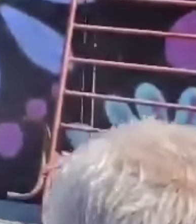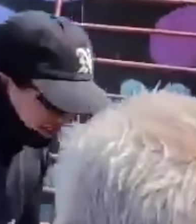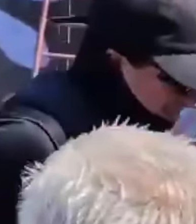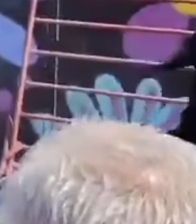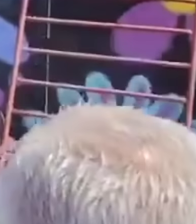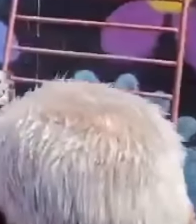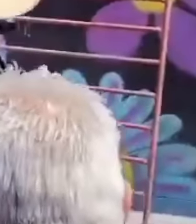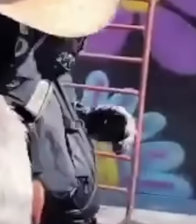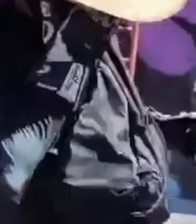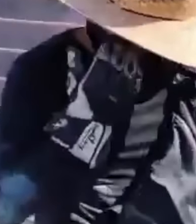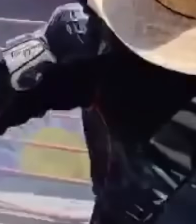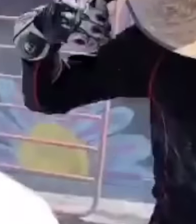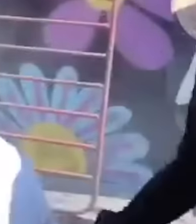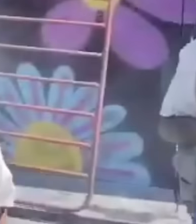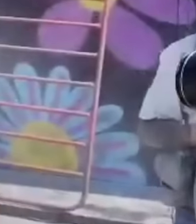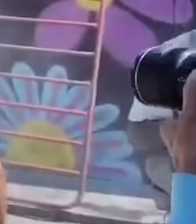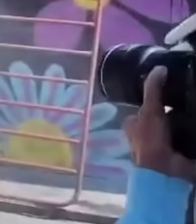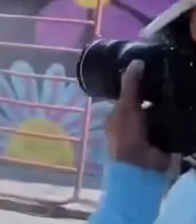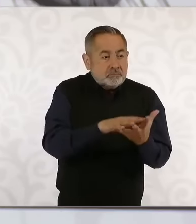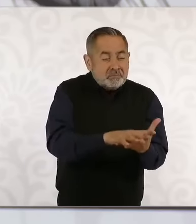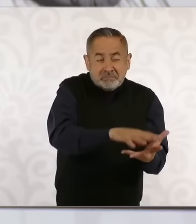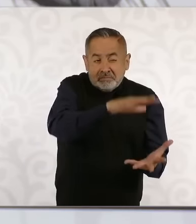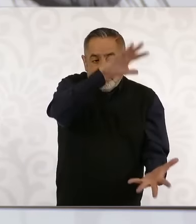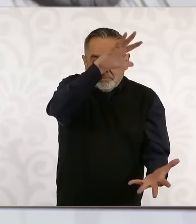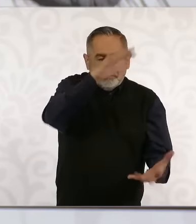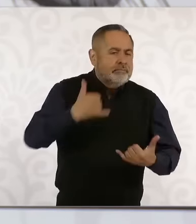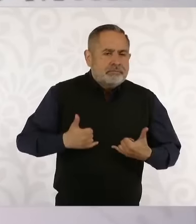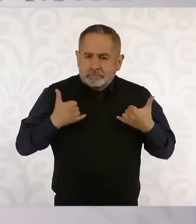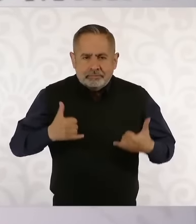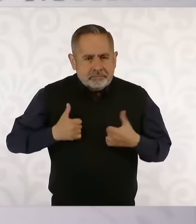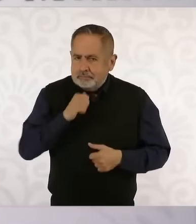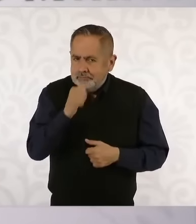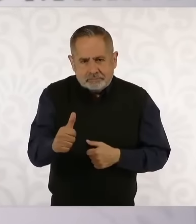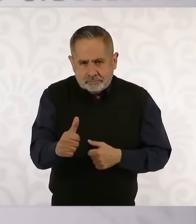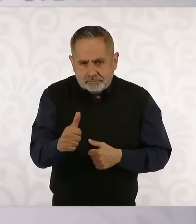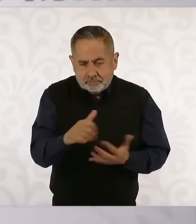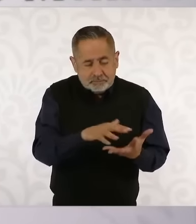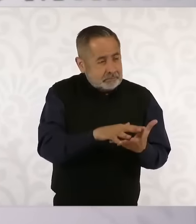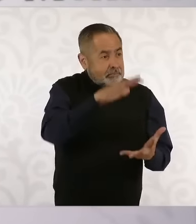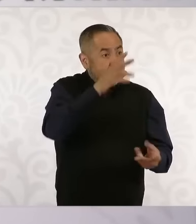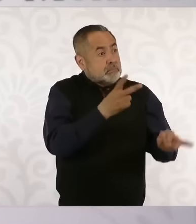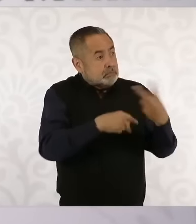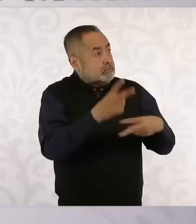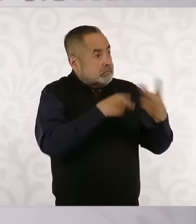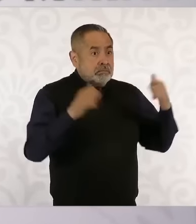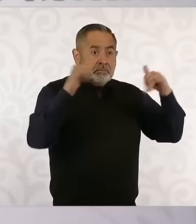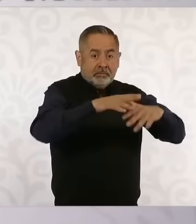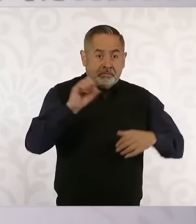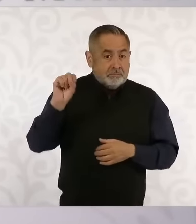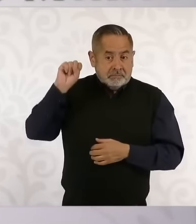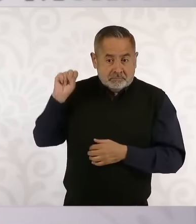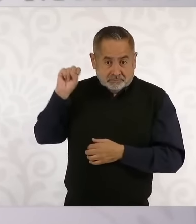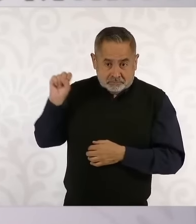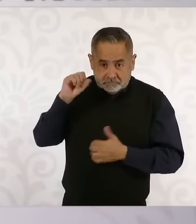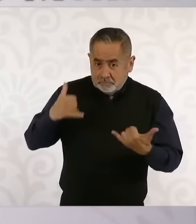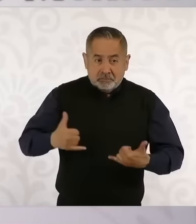Pues vimos en la gran mayoría que no eran jóvenes. La gran mayoría de los que marcharon el sábado no